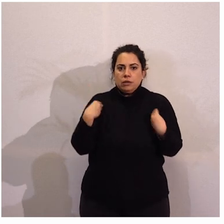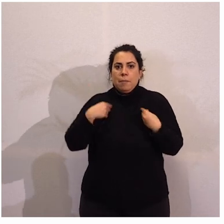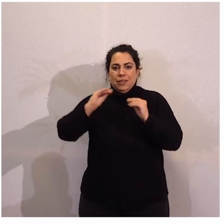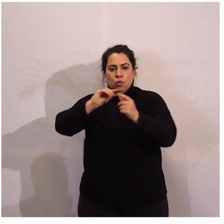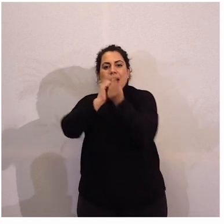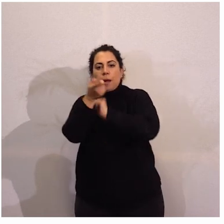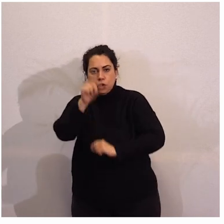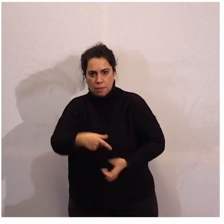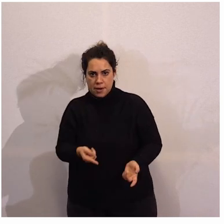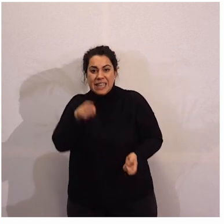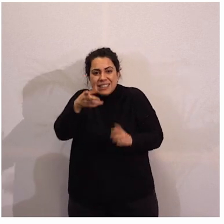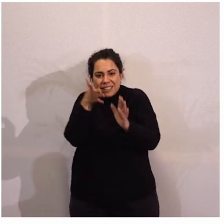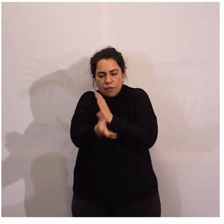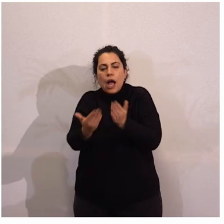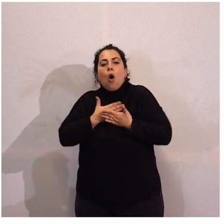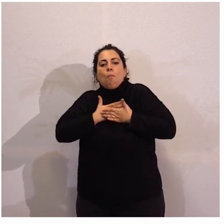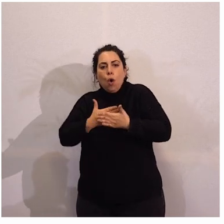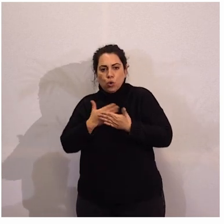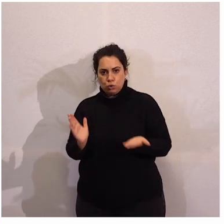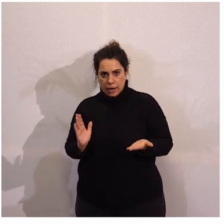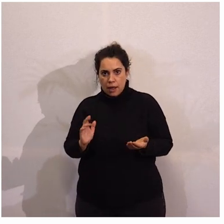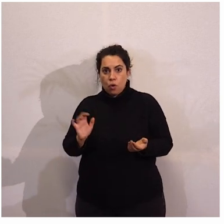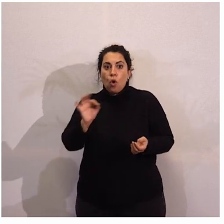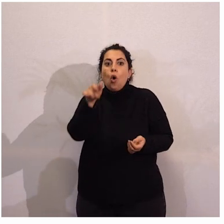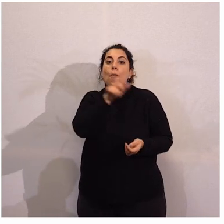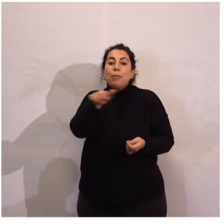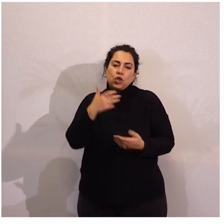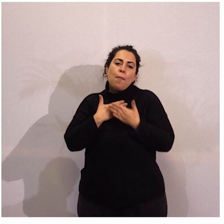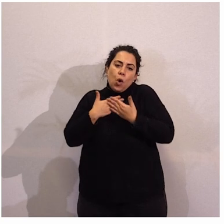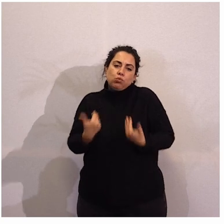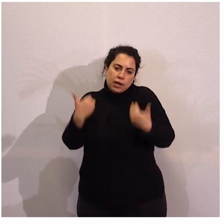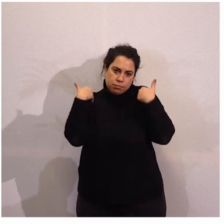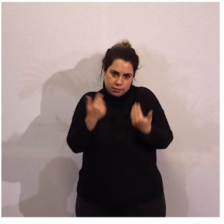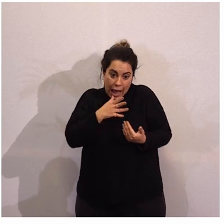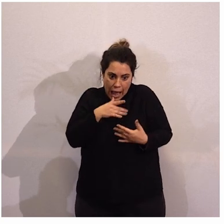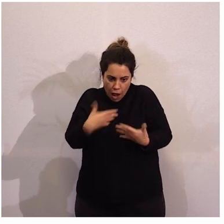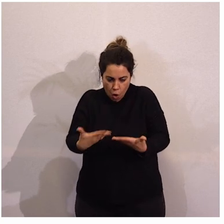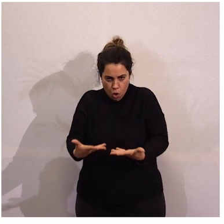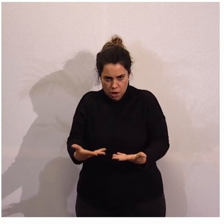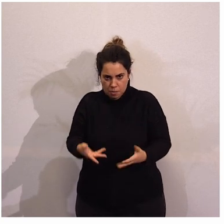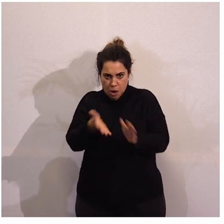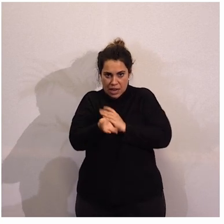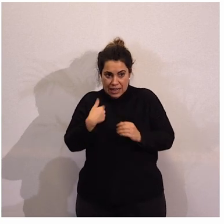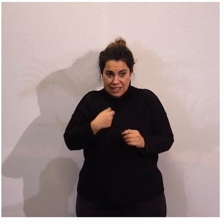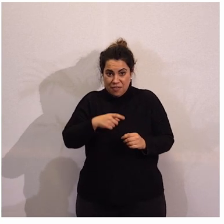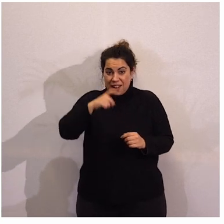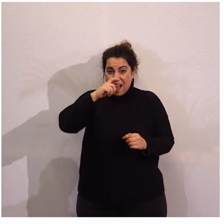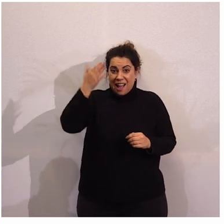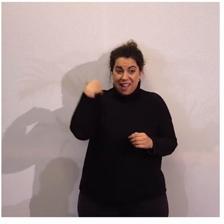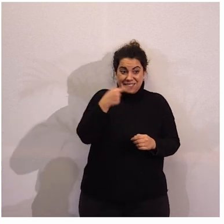sería el voluntariado, las personas que hacen voluntariado ahora, ¿no? El cambio del pasado al